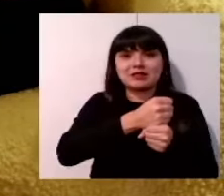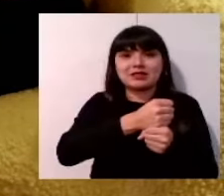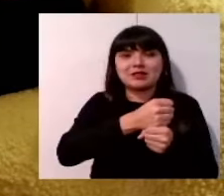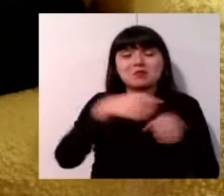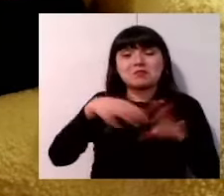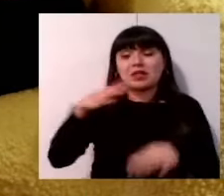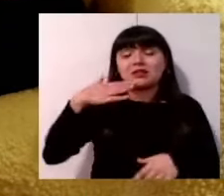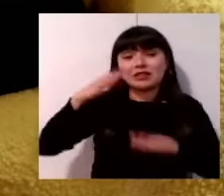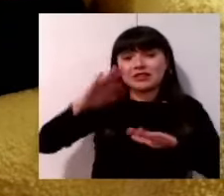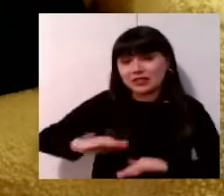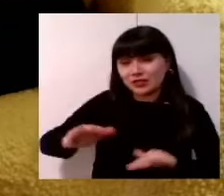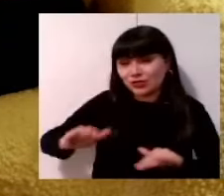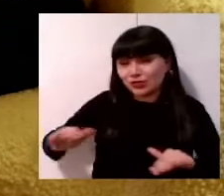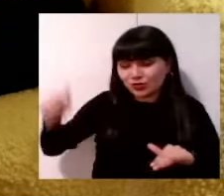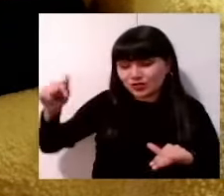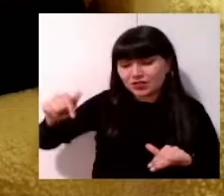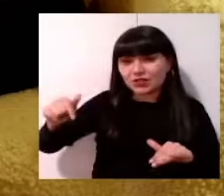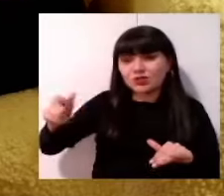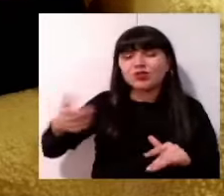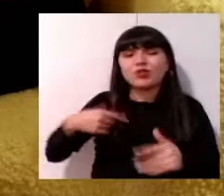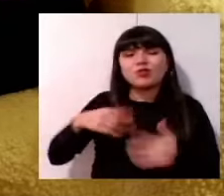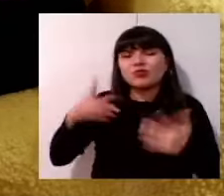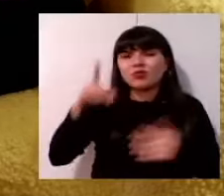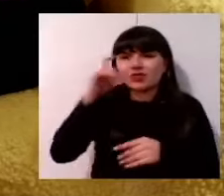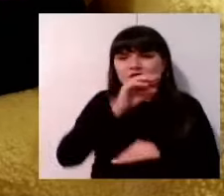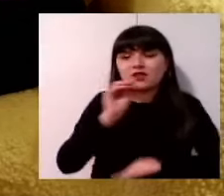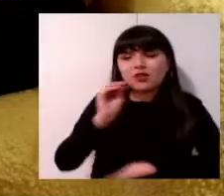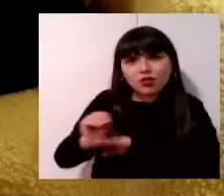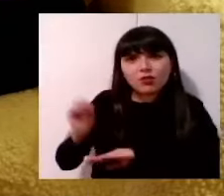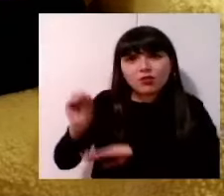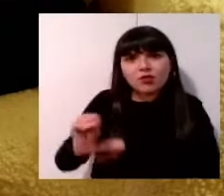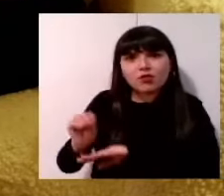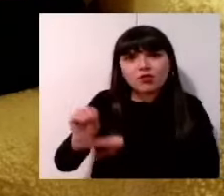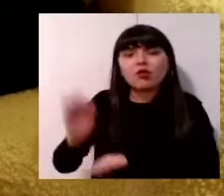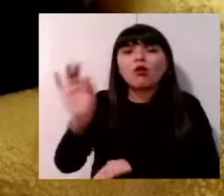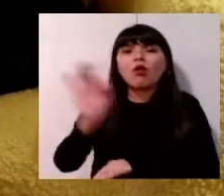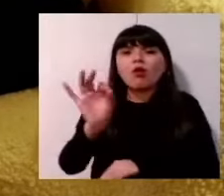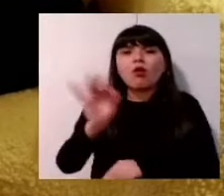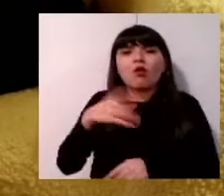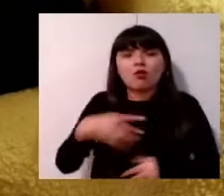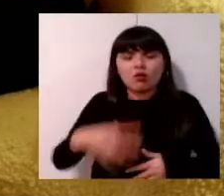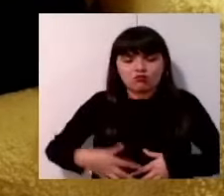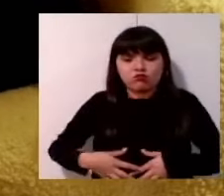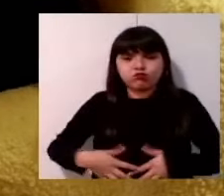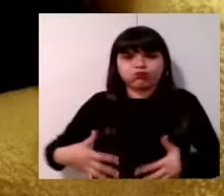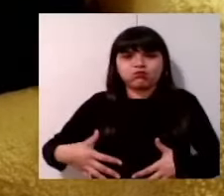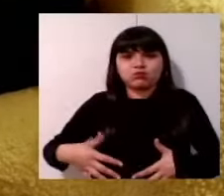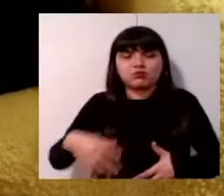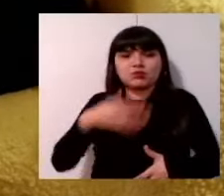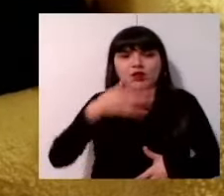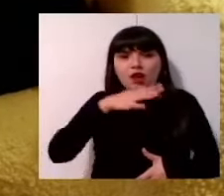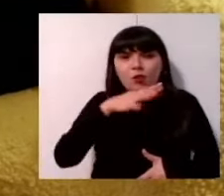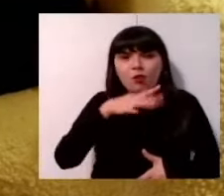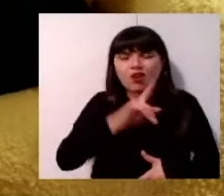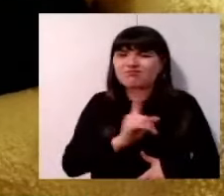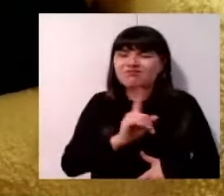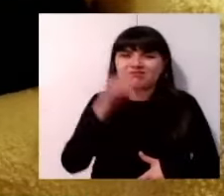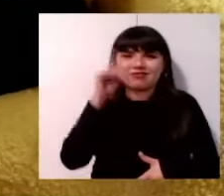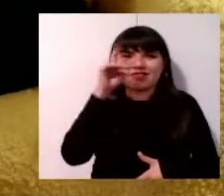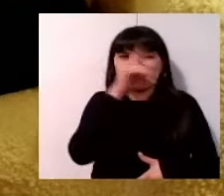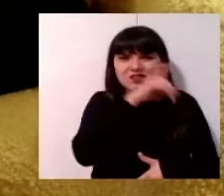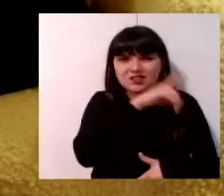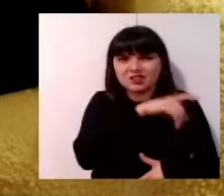que coman, entonces darles solamente agüita va a ocupar la capacidad gástrica que tienen y va a costar más darles